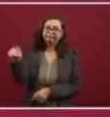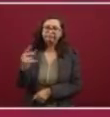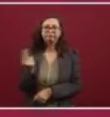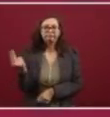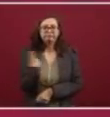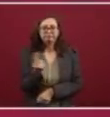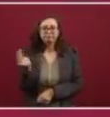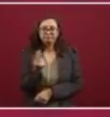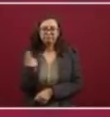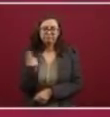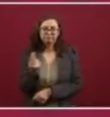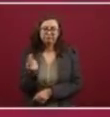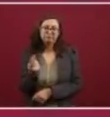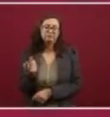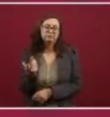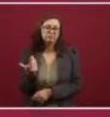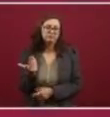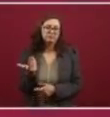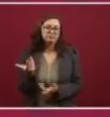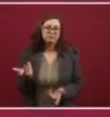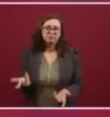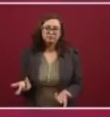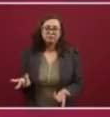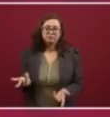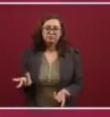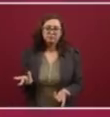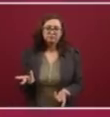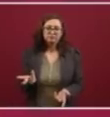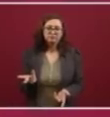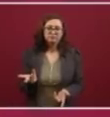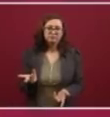Por eso se hizo. No es que